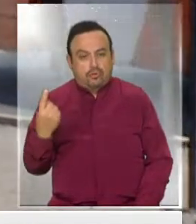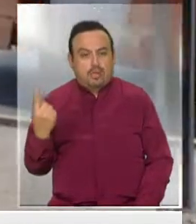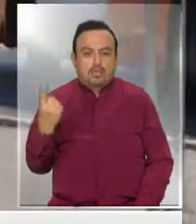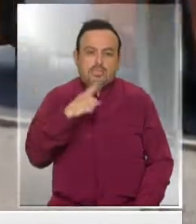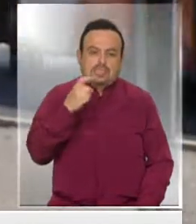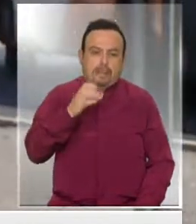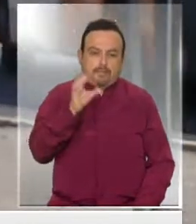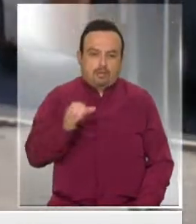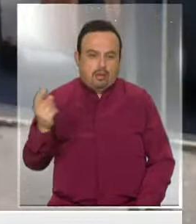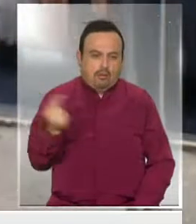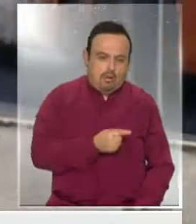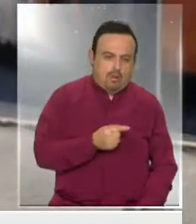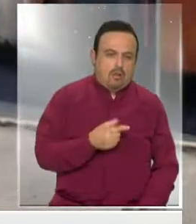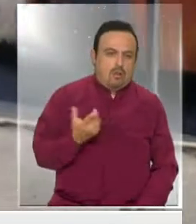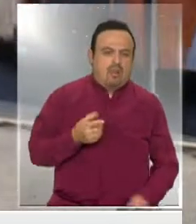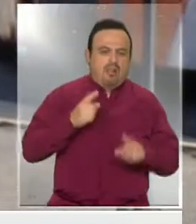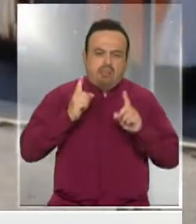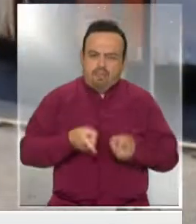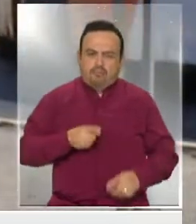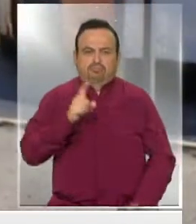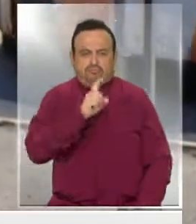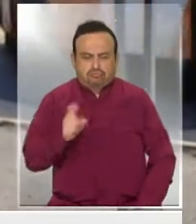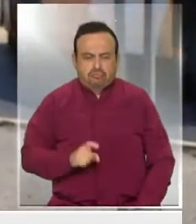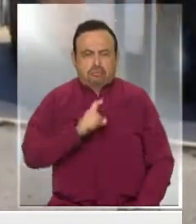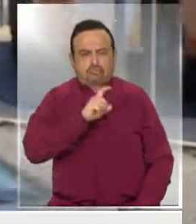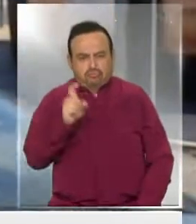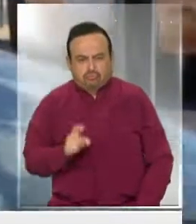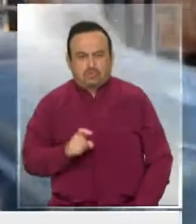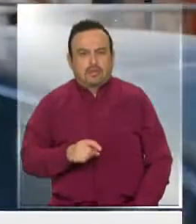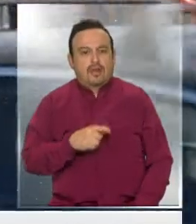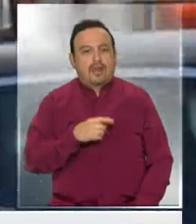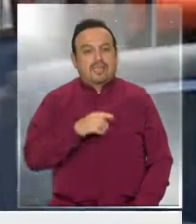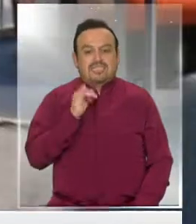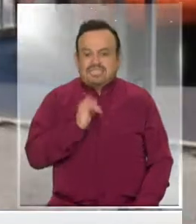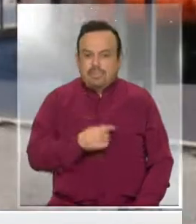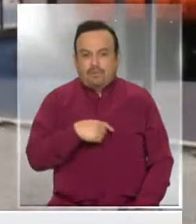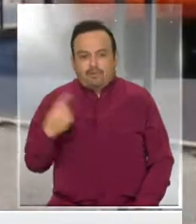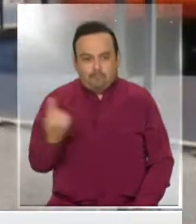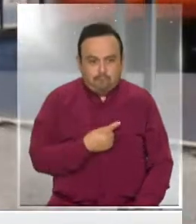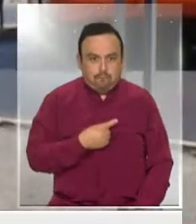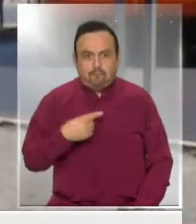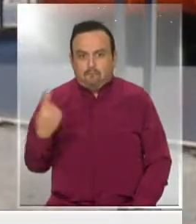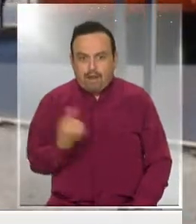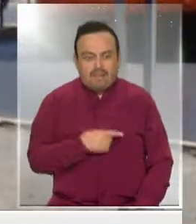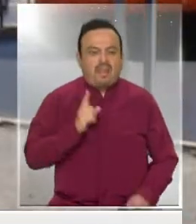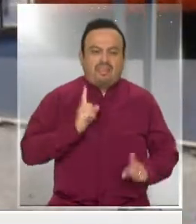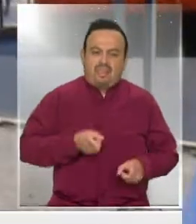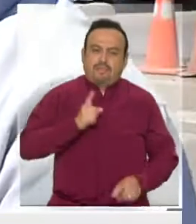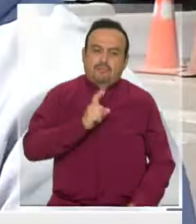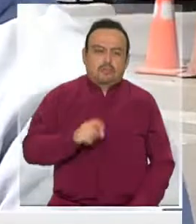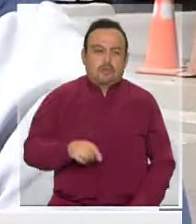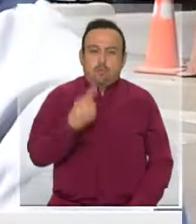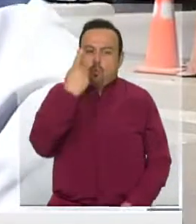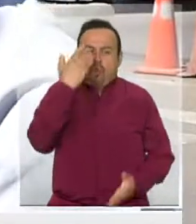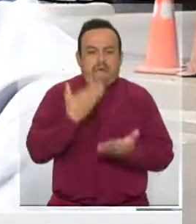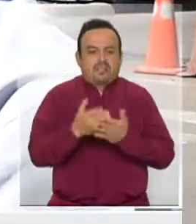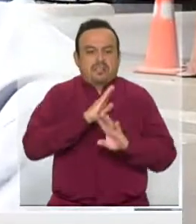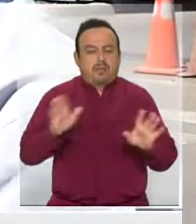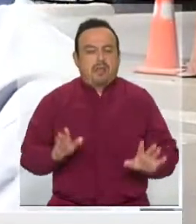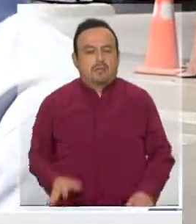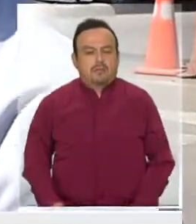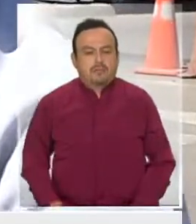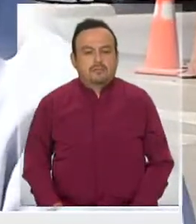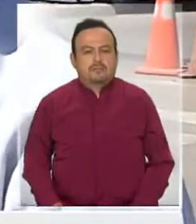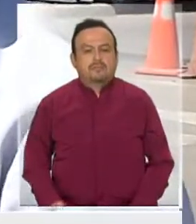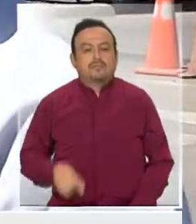arriba, 100 personas para abajo, entonces tendrían que hacerse esta labor vuelta, en todas las vueltas se tendría que hacer, cosa que no se hace. Una de las dudas que